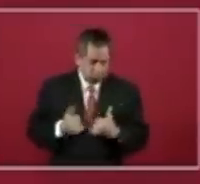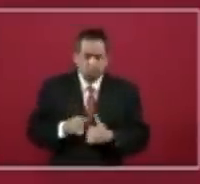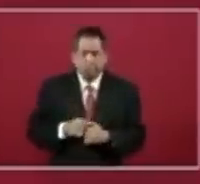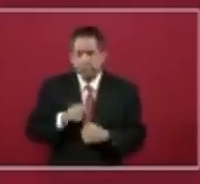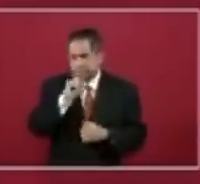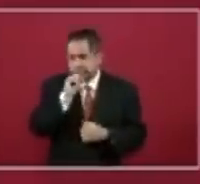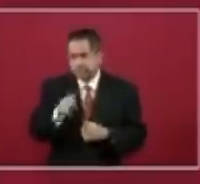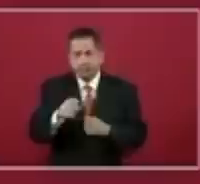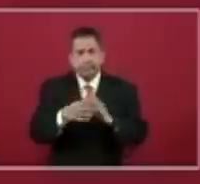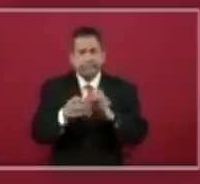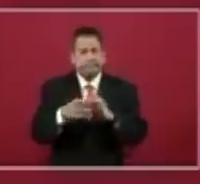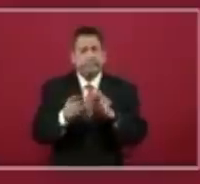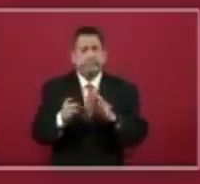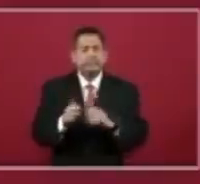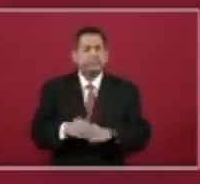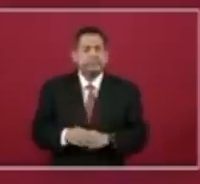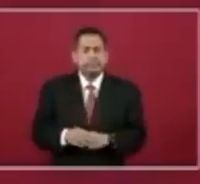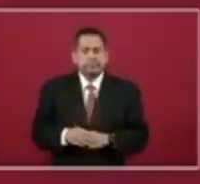y